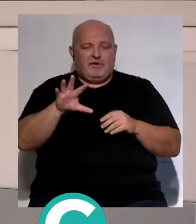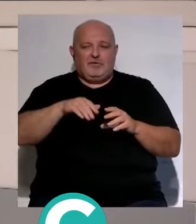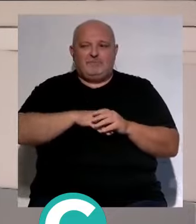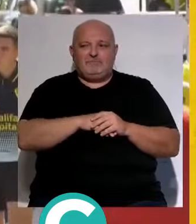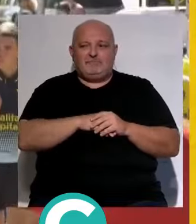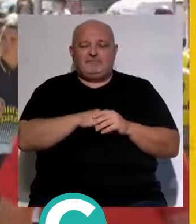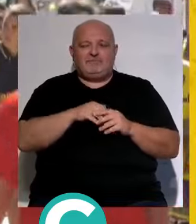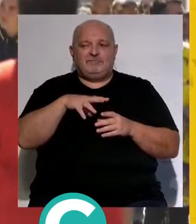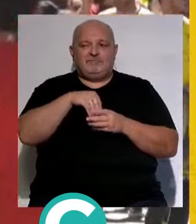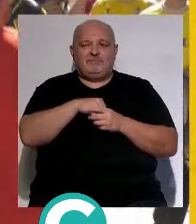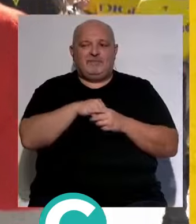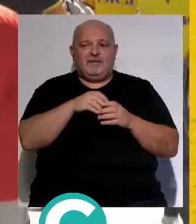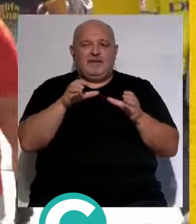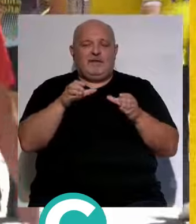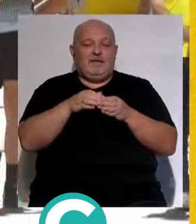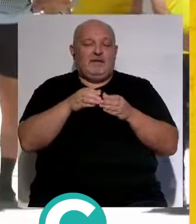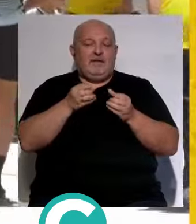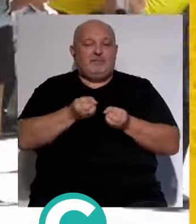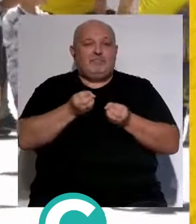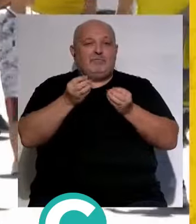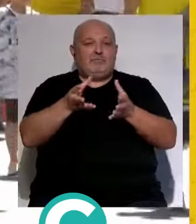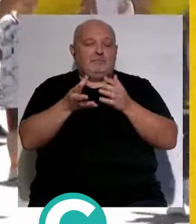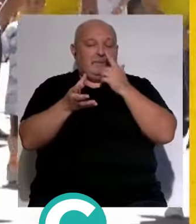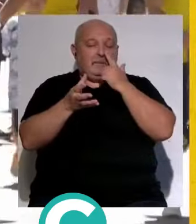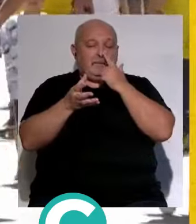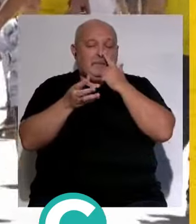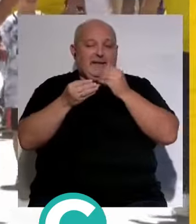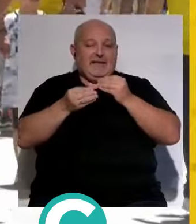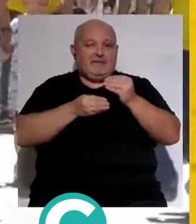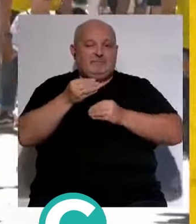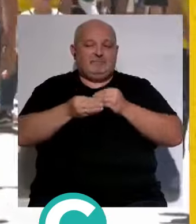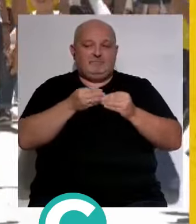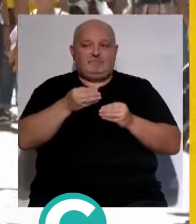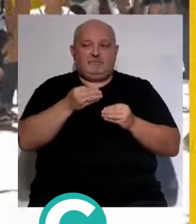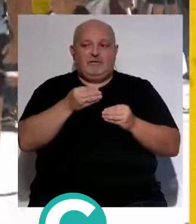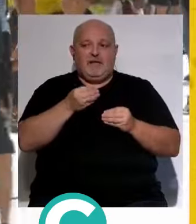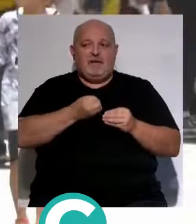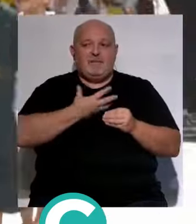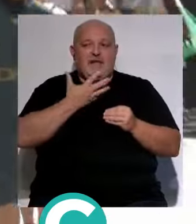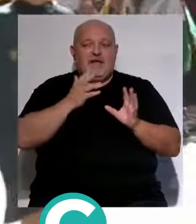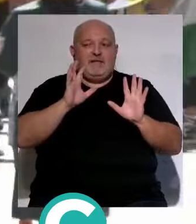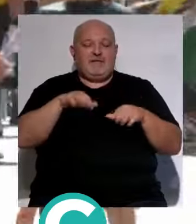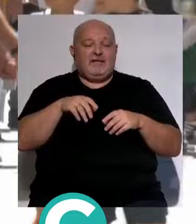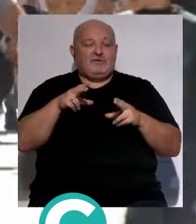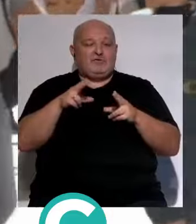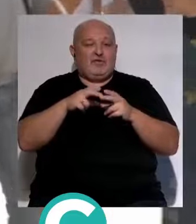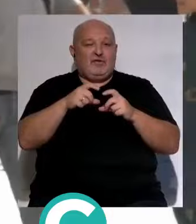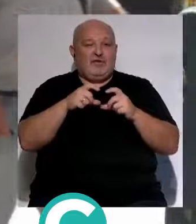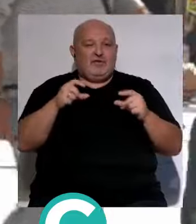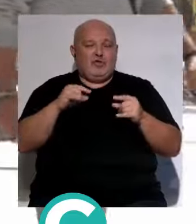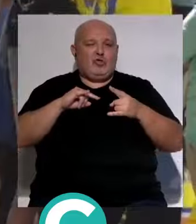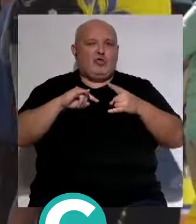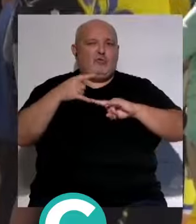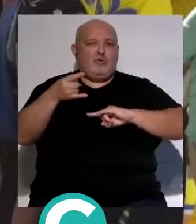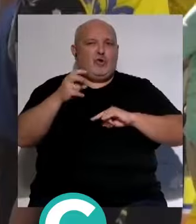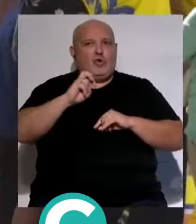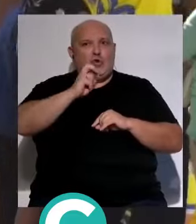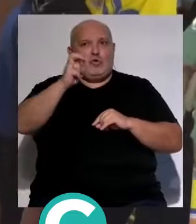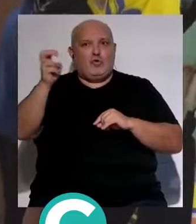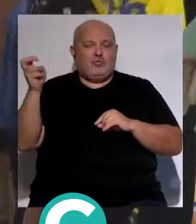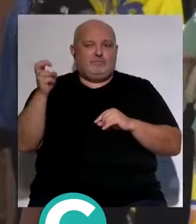2024-2025, y también comentamos el comunicado que ha emitido Alma Cádiz, donde dice que el precio de los abonos del CAI duplica el de